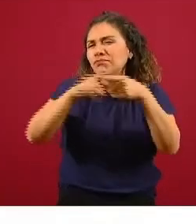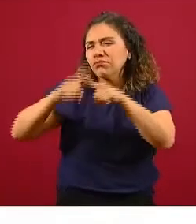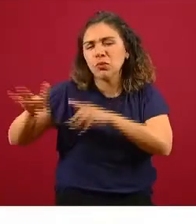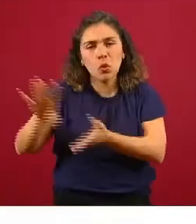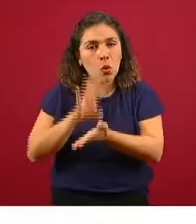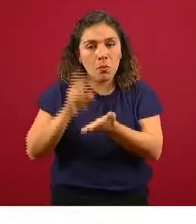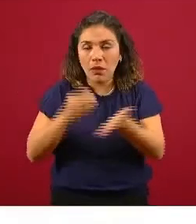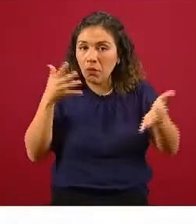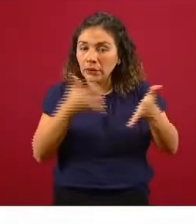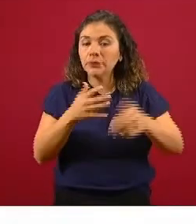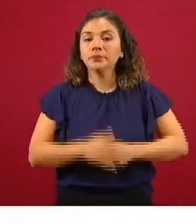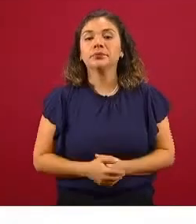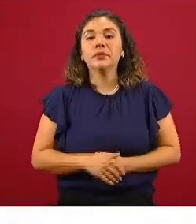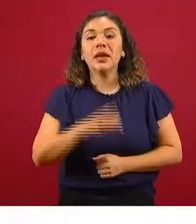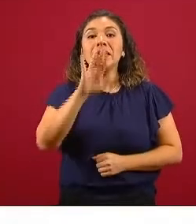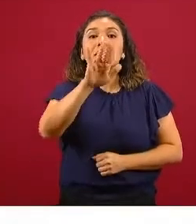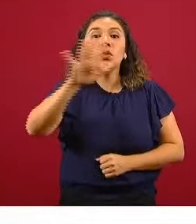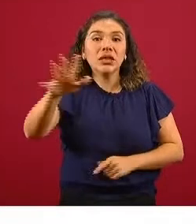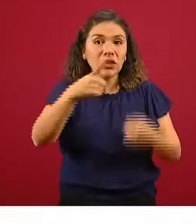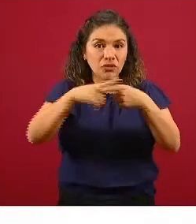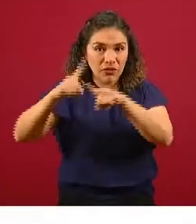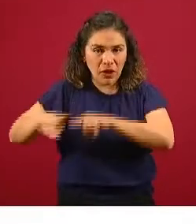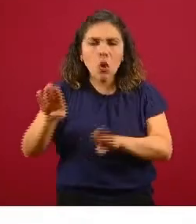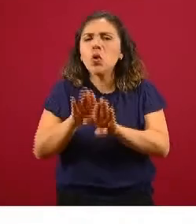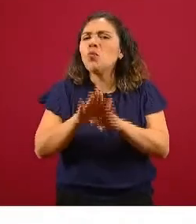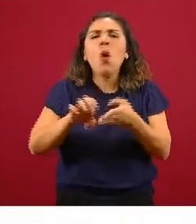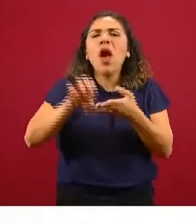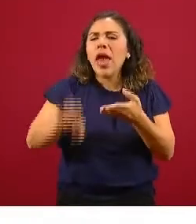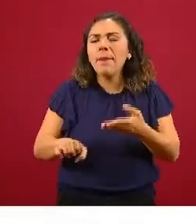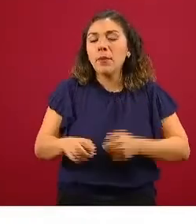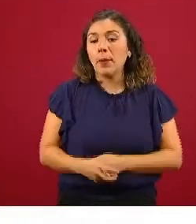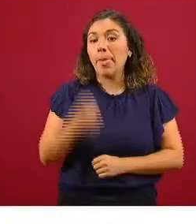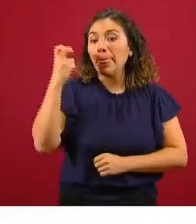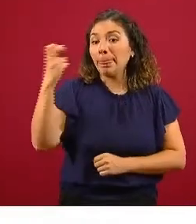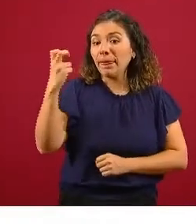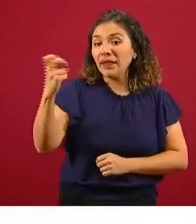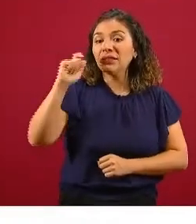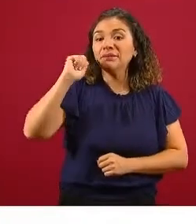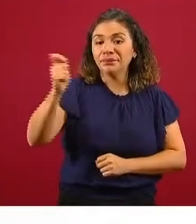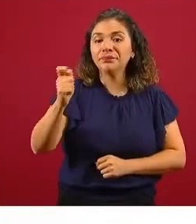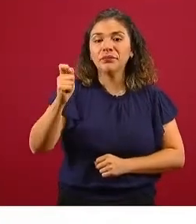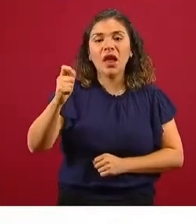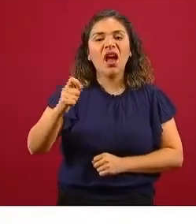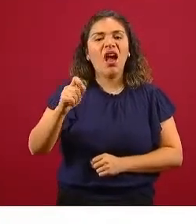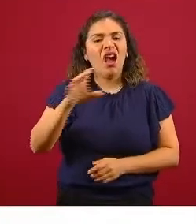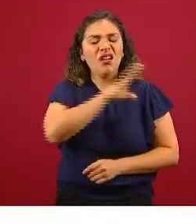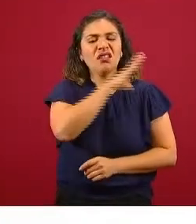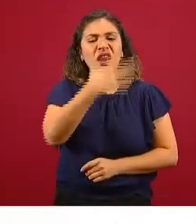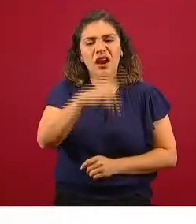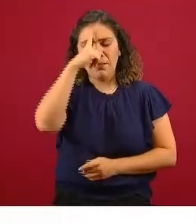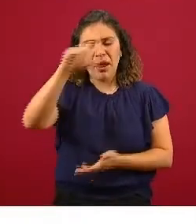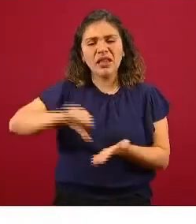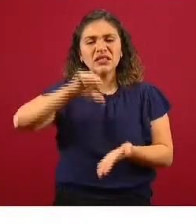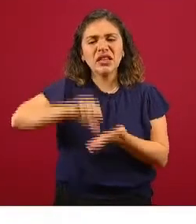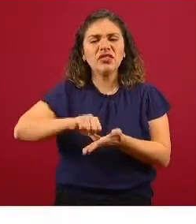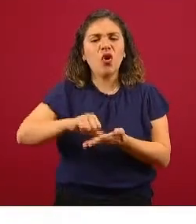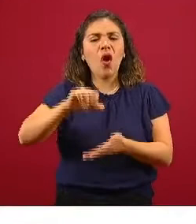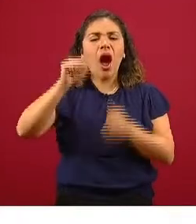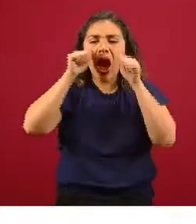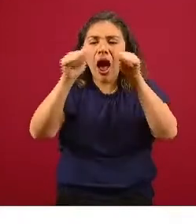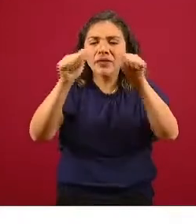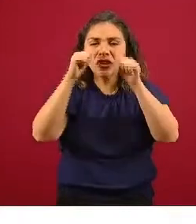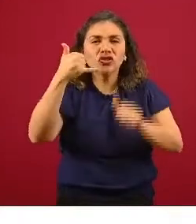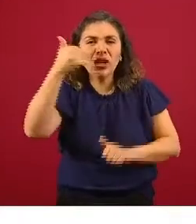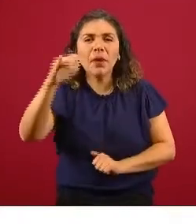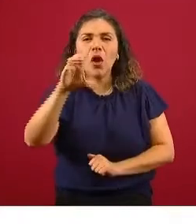todo lo demás. 55. Veamos algunos ejemplos. Este que fue el lineamiento general de centros de atención de llamadas